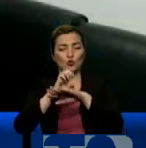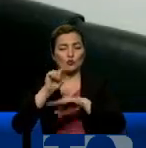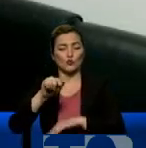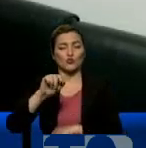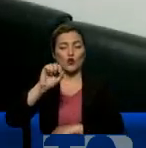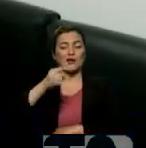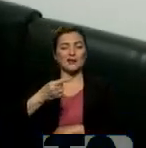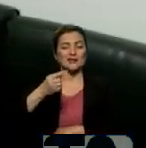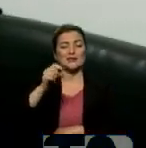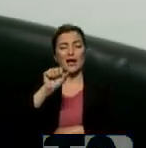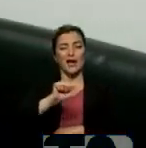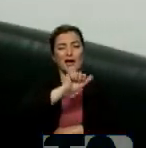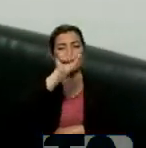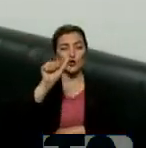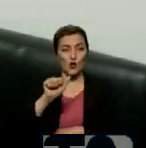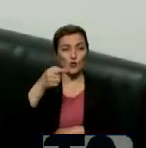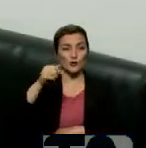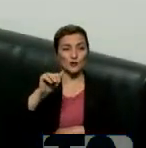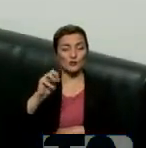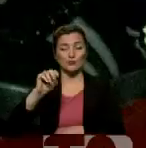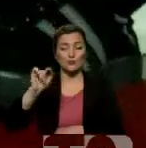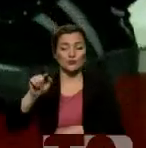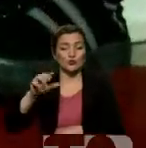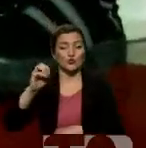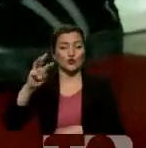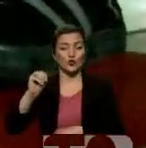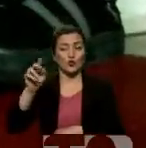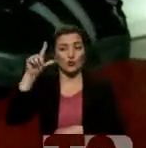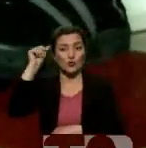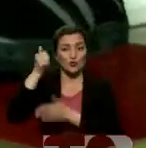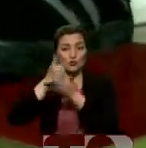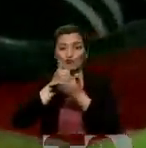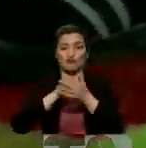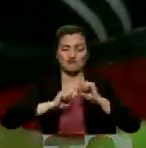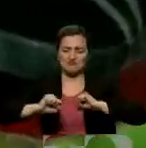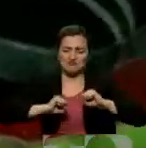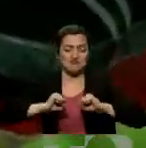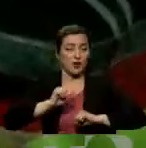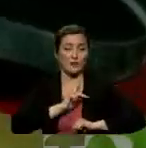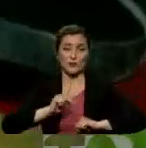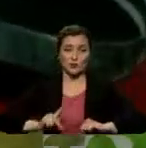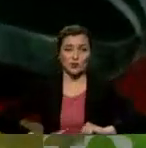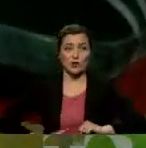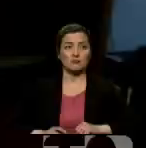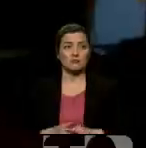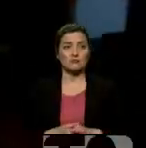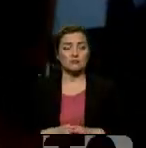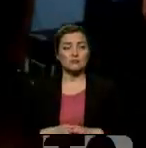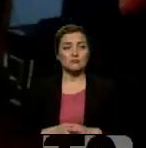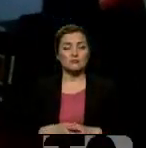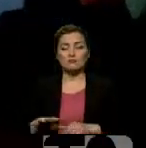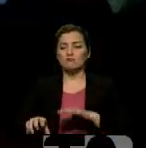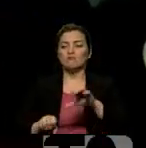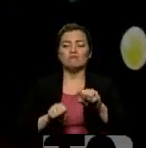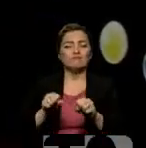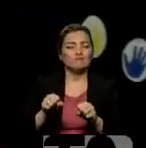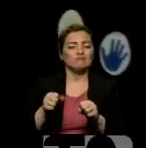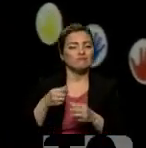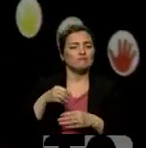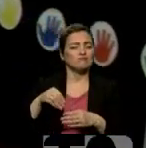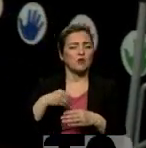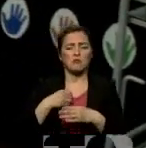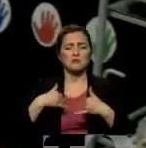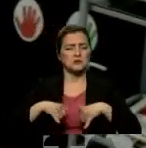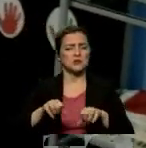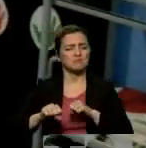fudice.ecuador@gmail.com. La fundación no tiene ayuda gubernamental, es pura gestión, y las acciones para recoger fondos